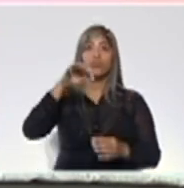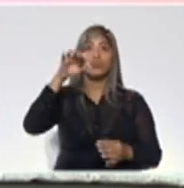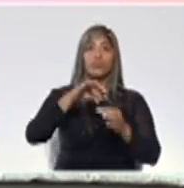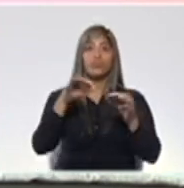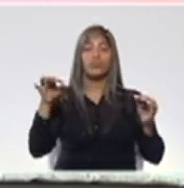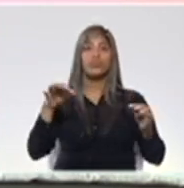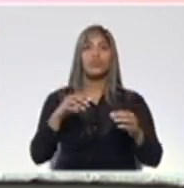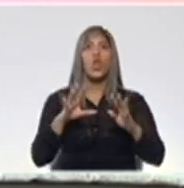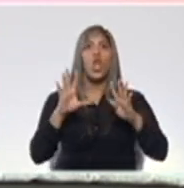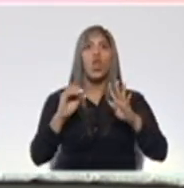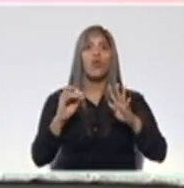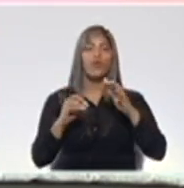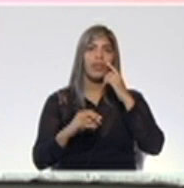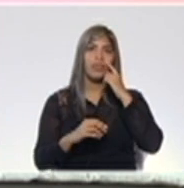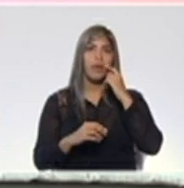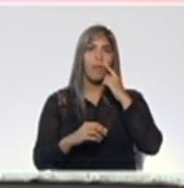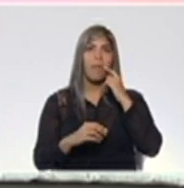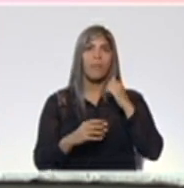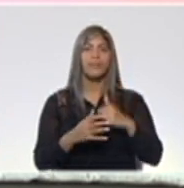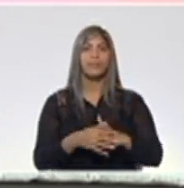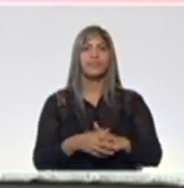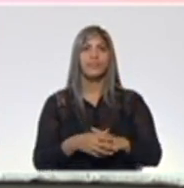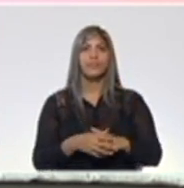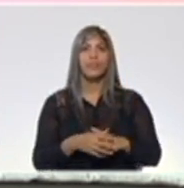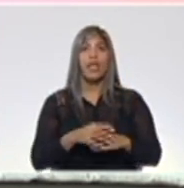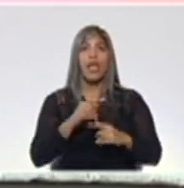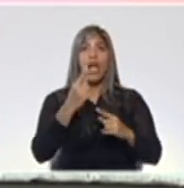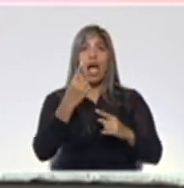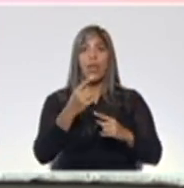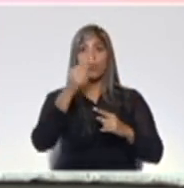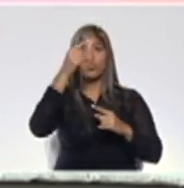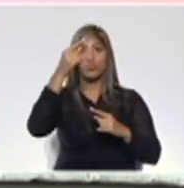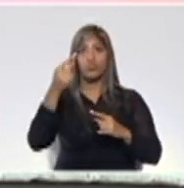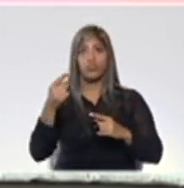grados. Es decir, que cada lado